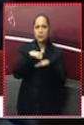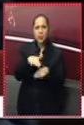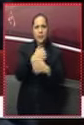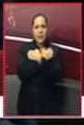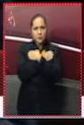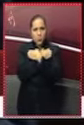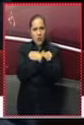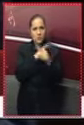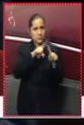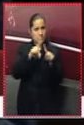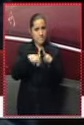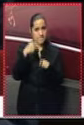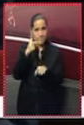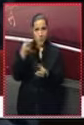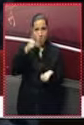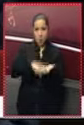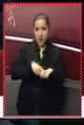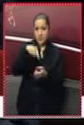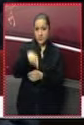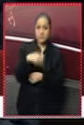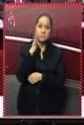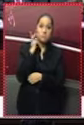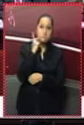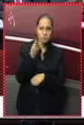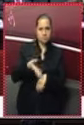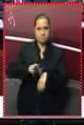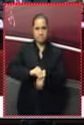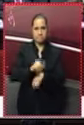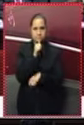estados, sin autorización de este Congreso.